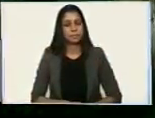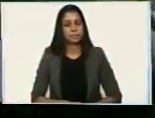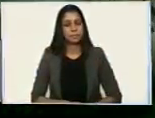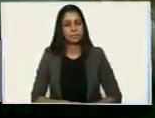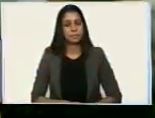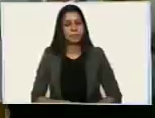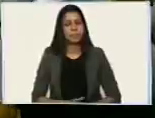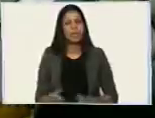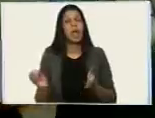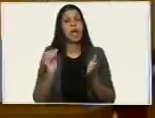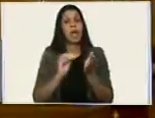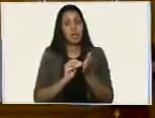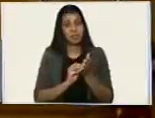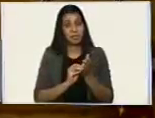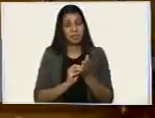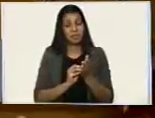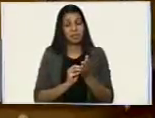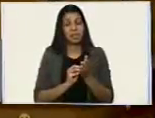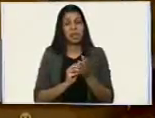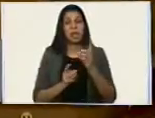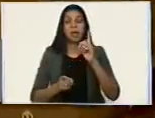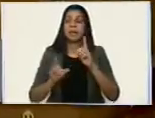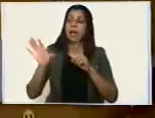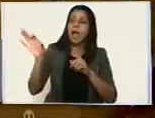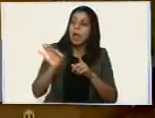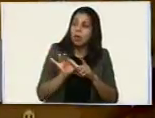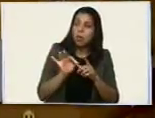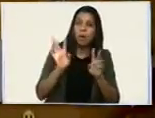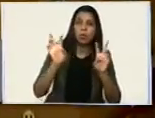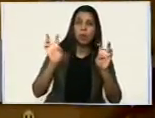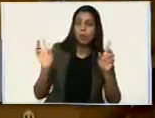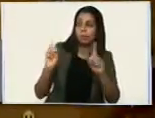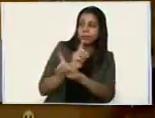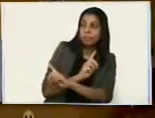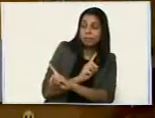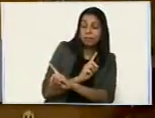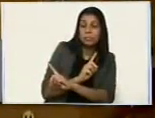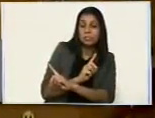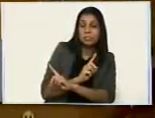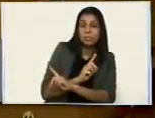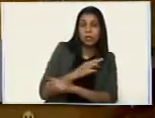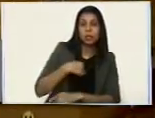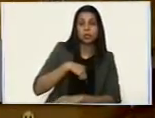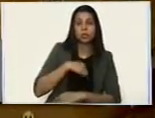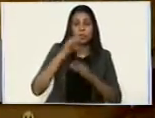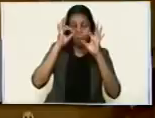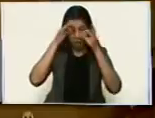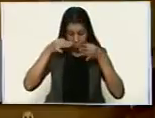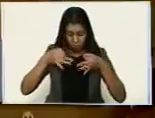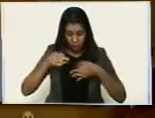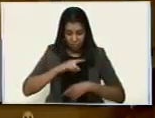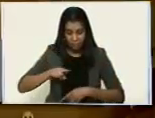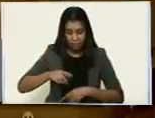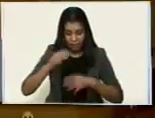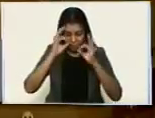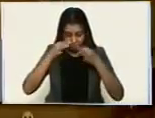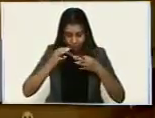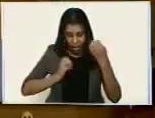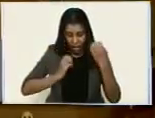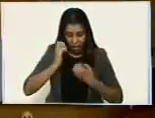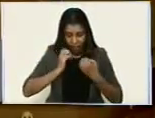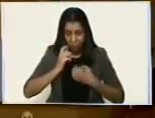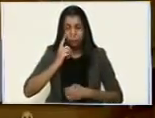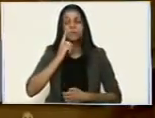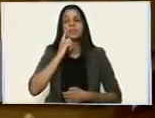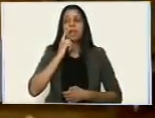Muchas veces en estas designaciones, y tenemos que a veces ser un poco autocríticos, cuando designamos a las nuevas autoridades